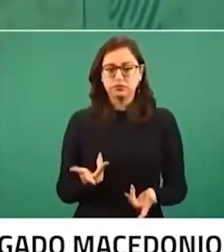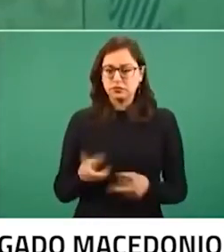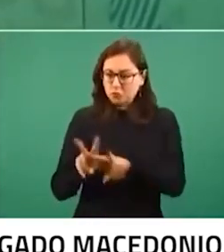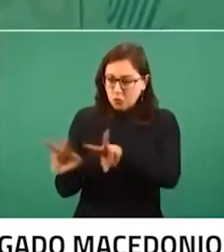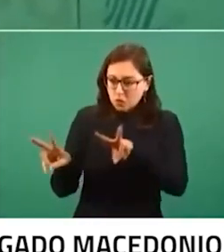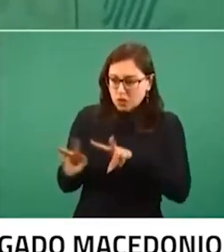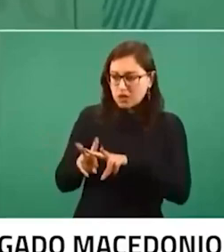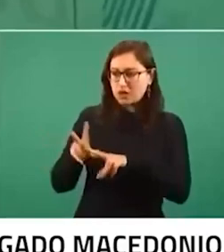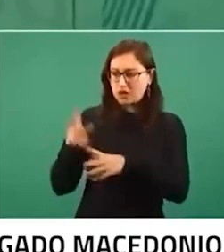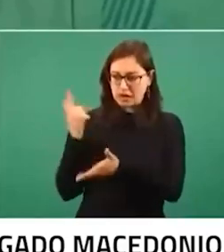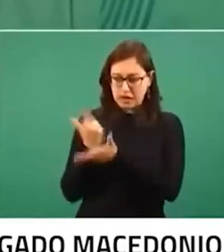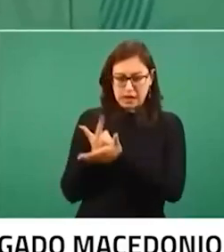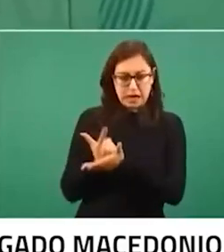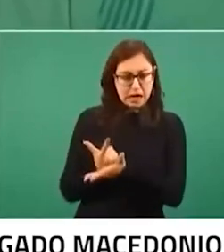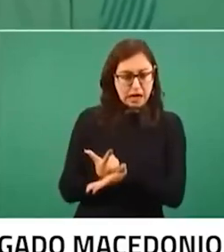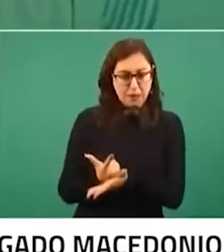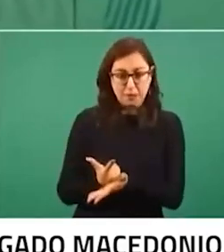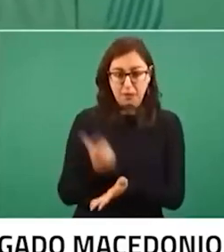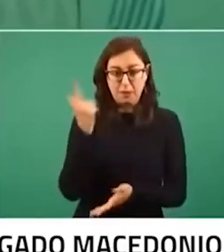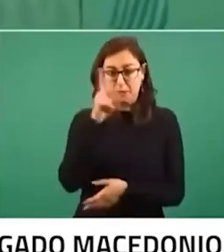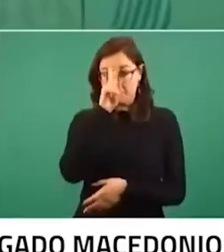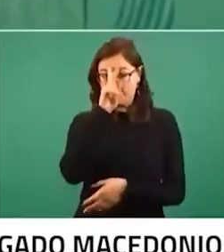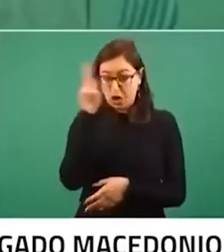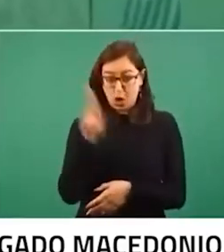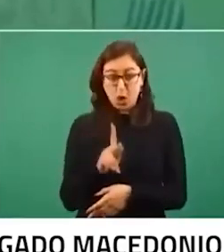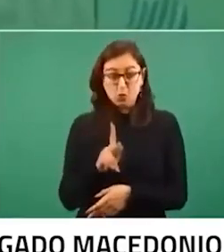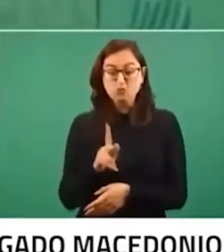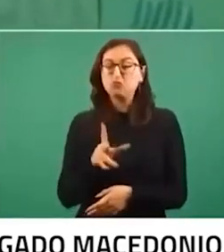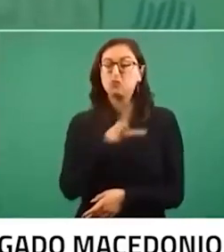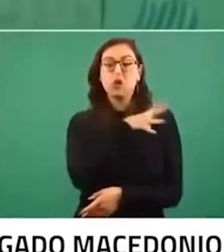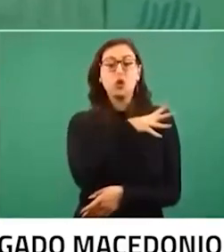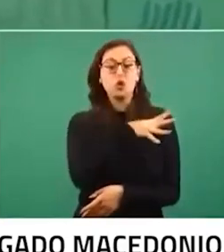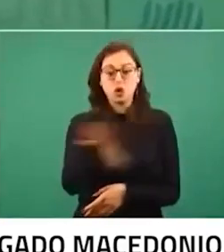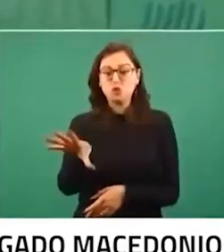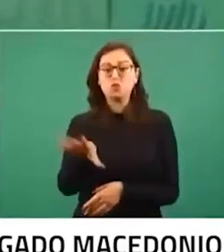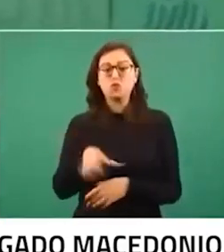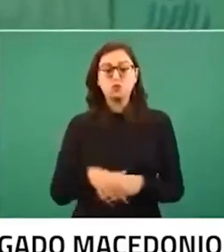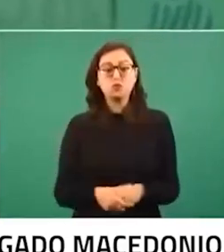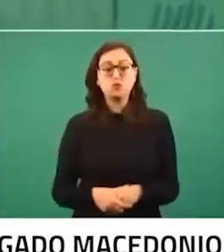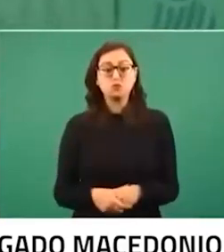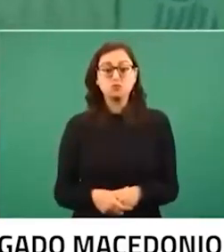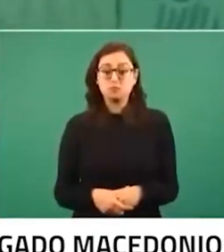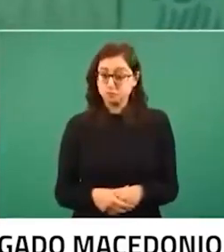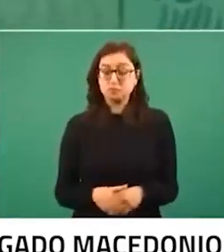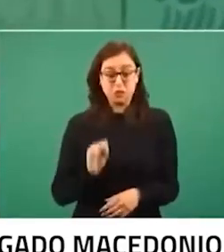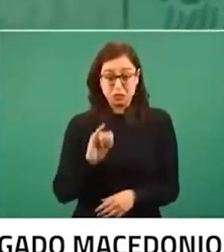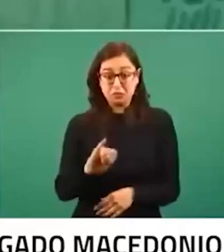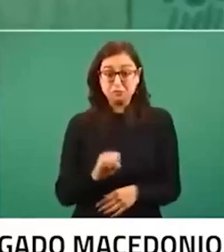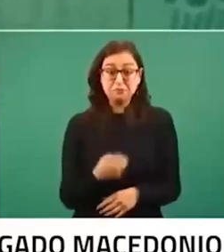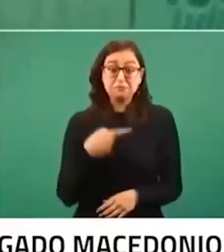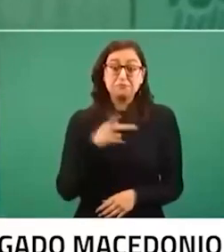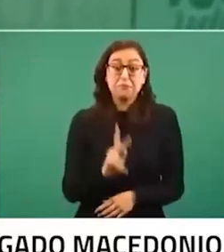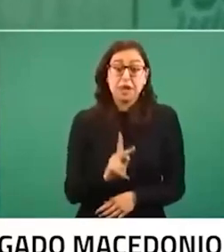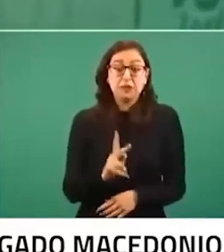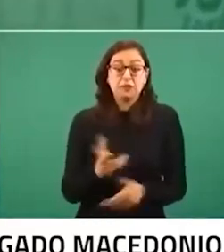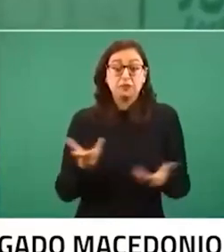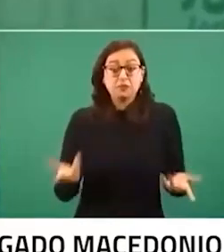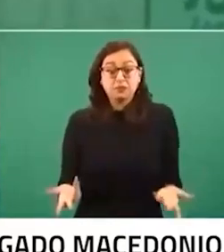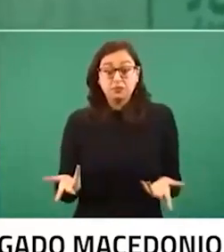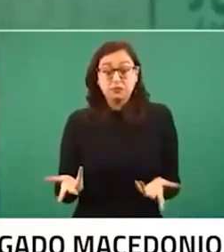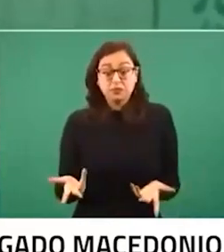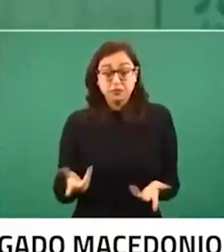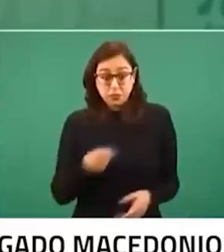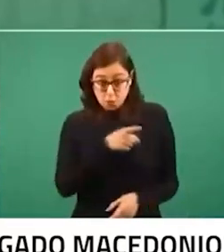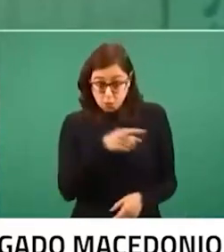vulnerada gravemente por este tipo de conductas. Pero también te puedo decir que por el otro lado, la presunción